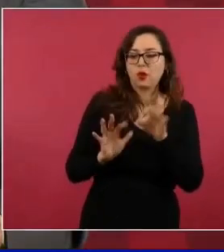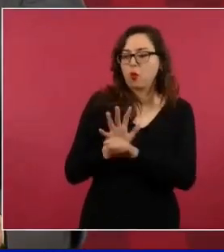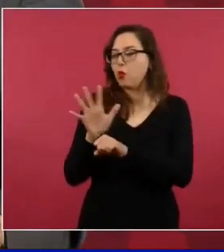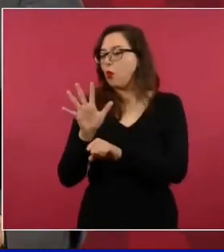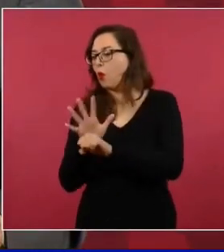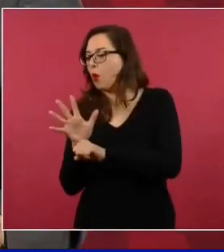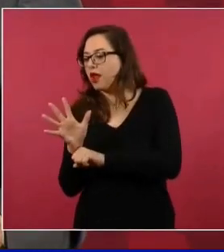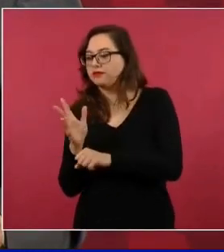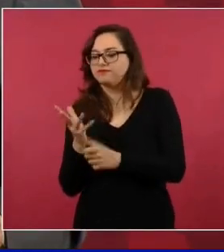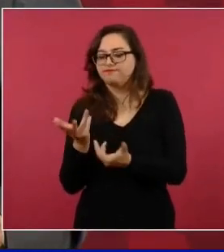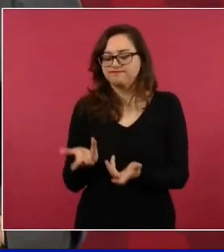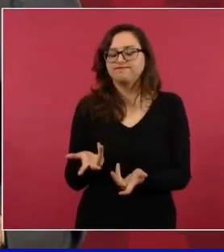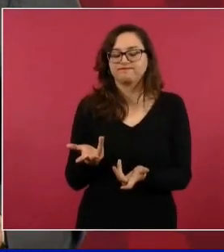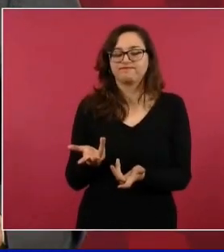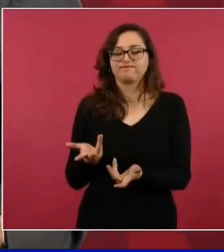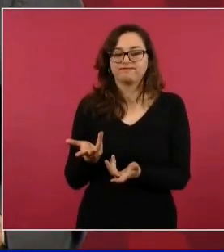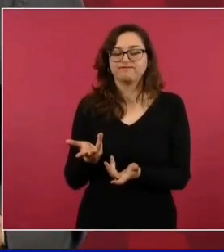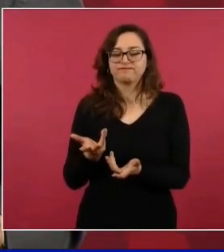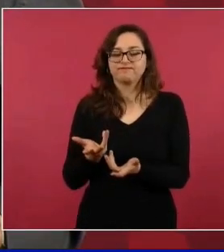definir